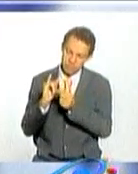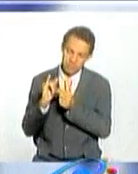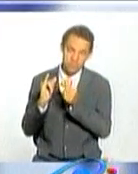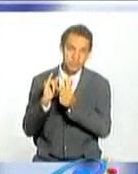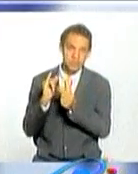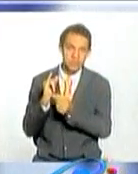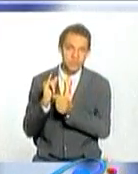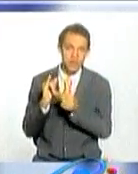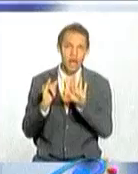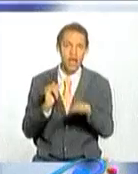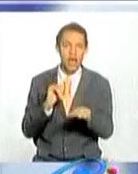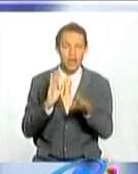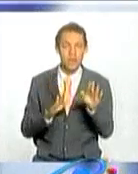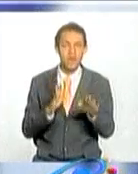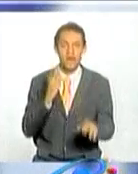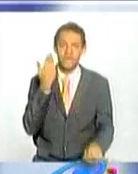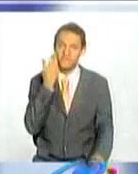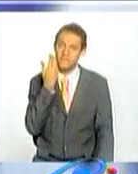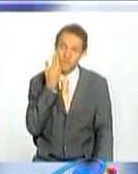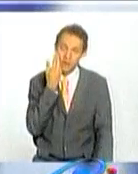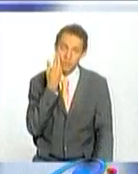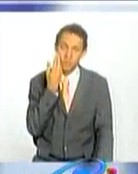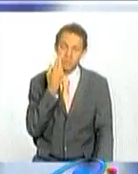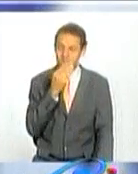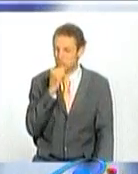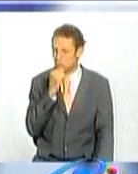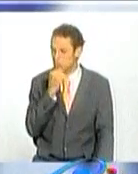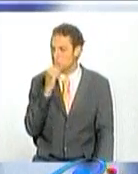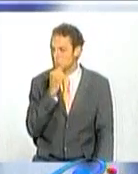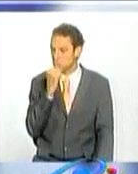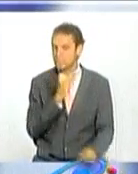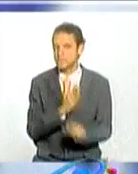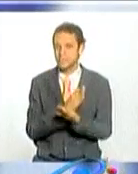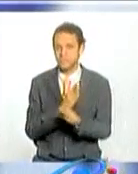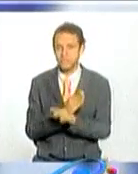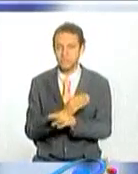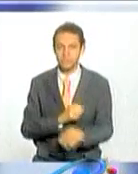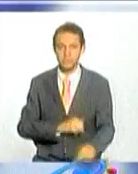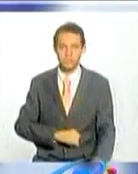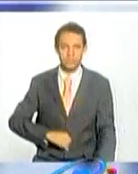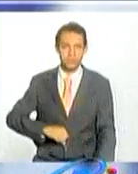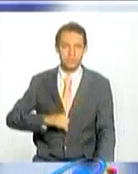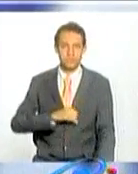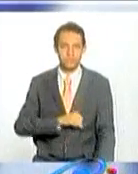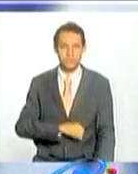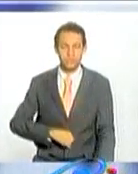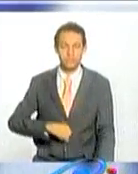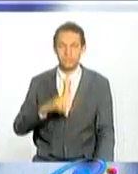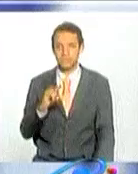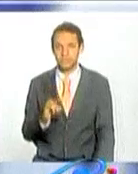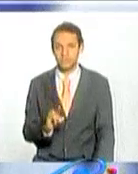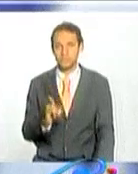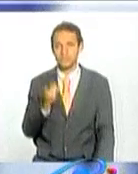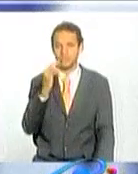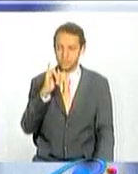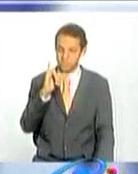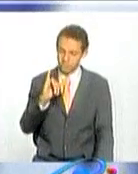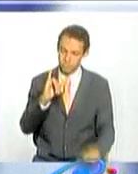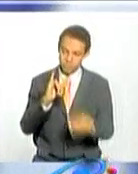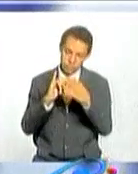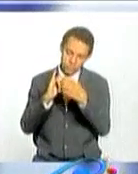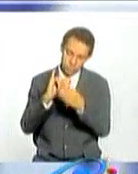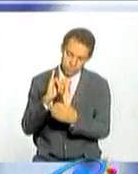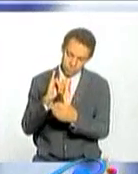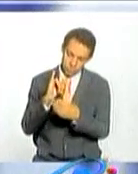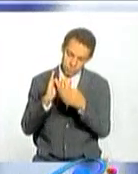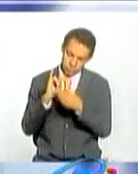sufrido de inflamación crónica del cuello. Cuando encontramos en ecografía inicialmente algún tipo de engrosamiento del cuello o